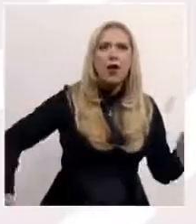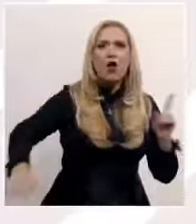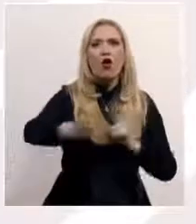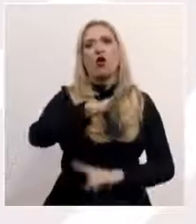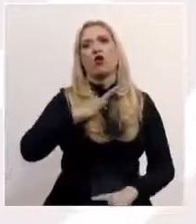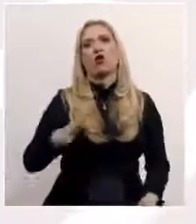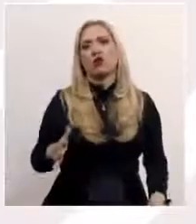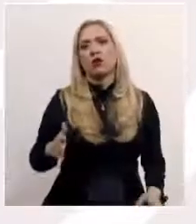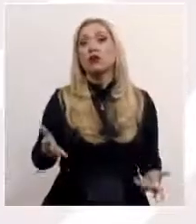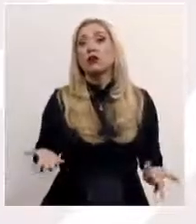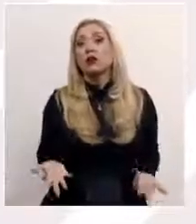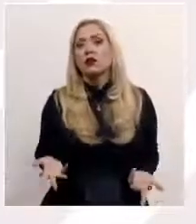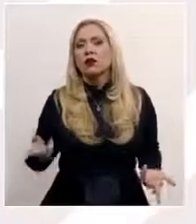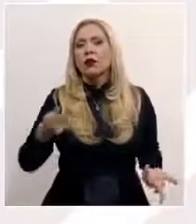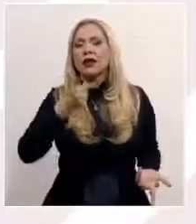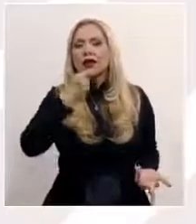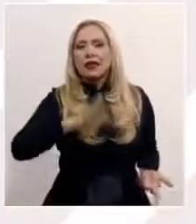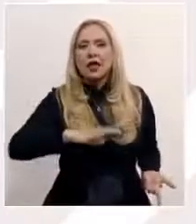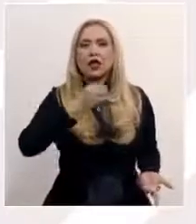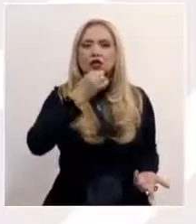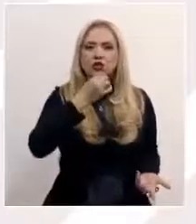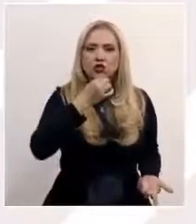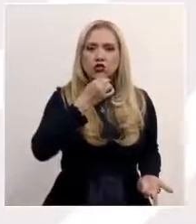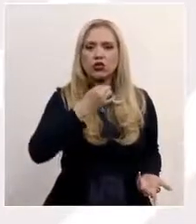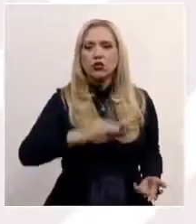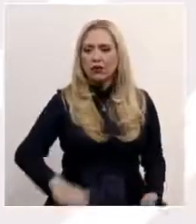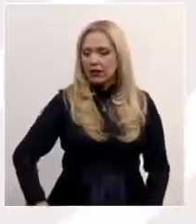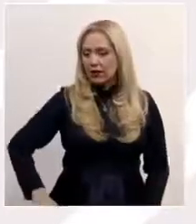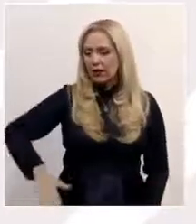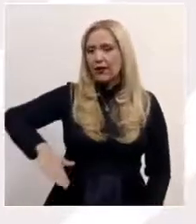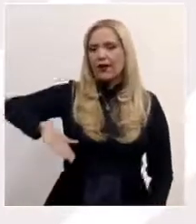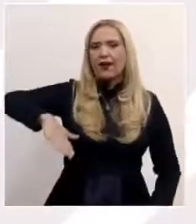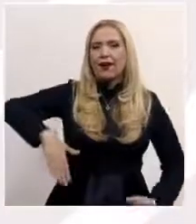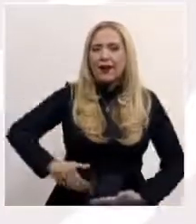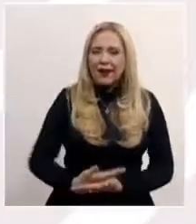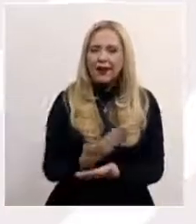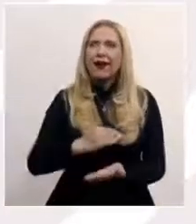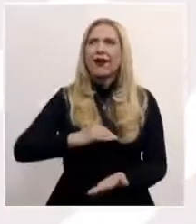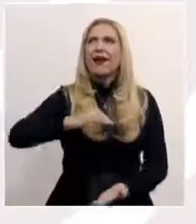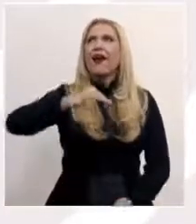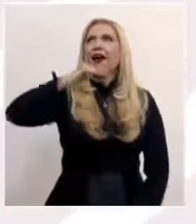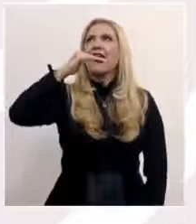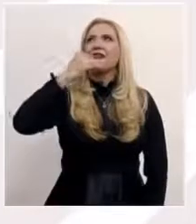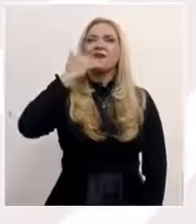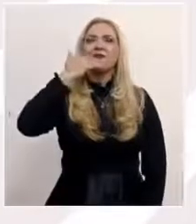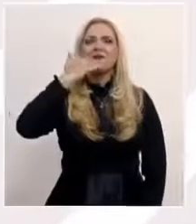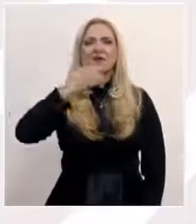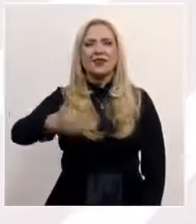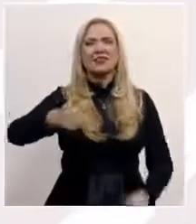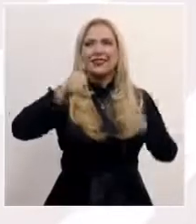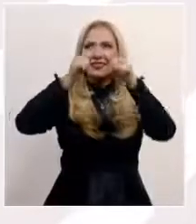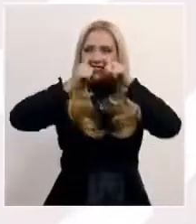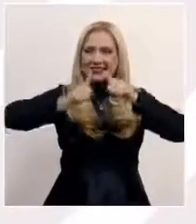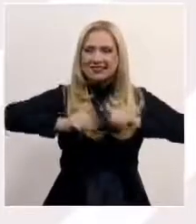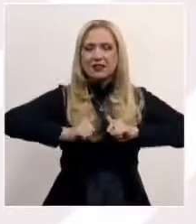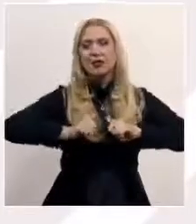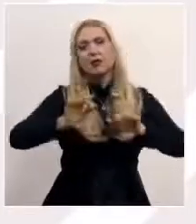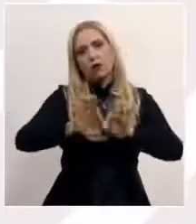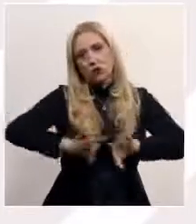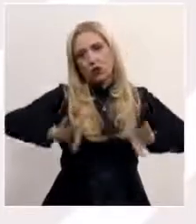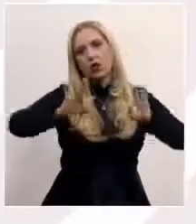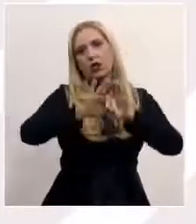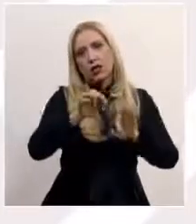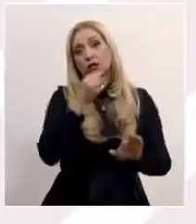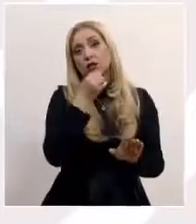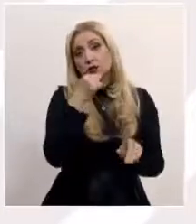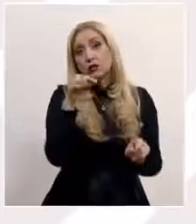especialmente porque nuestras niñas y niños nazcan y crezcan en ambientes libres de violencia, que eso tampoco es una prioridad de nuestras